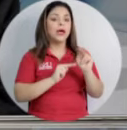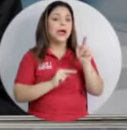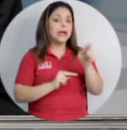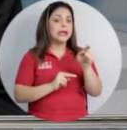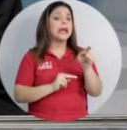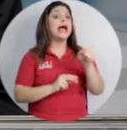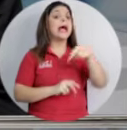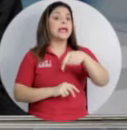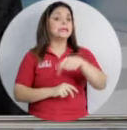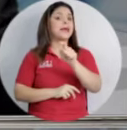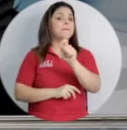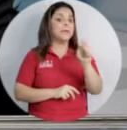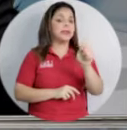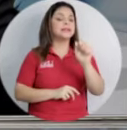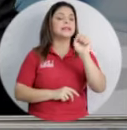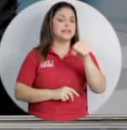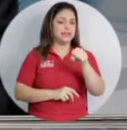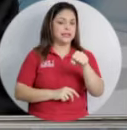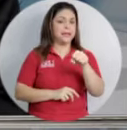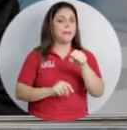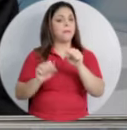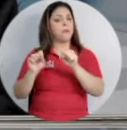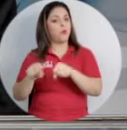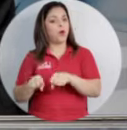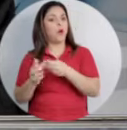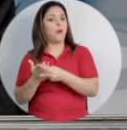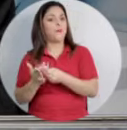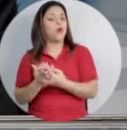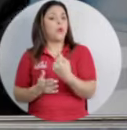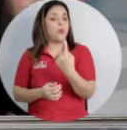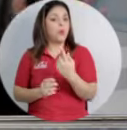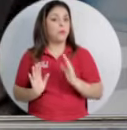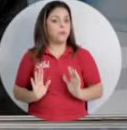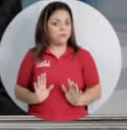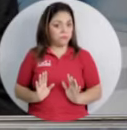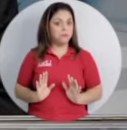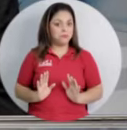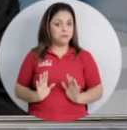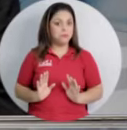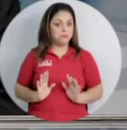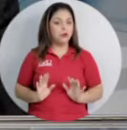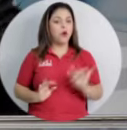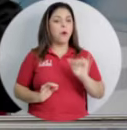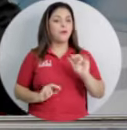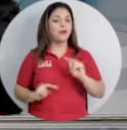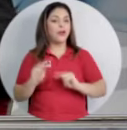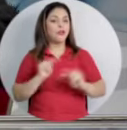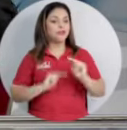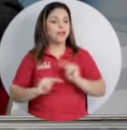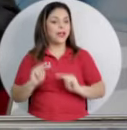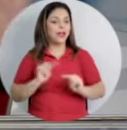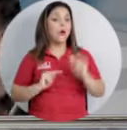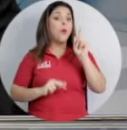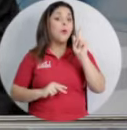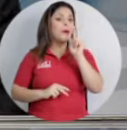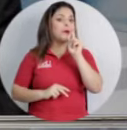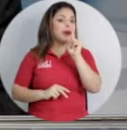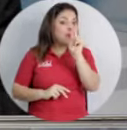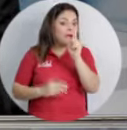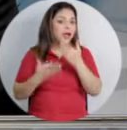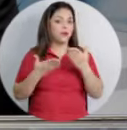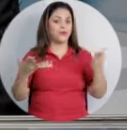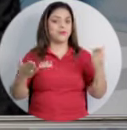es lo que este mes sí me voy a complacer, cuál va a ser el gusto, como hacían las vigilias de antes, que le decían uno, la salida del mes y nada más,